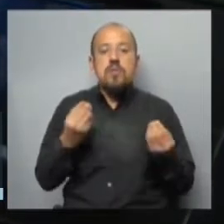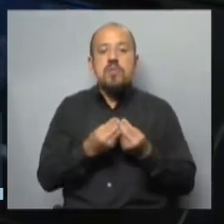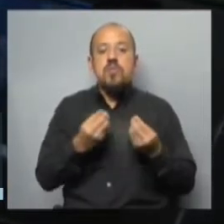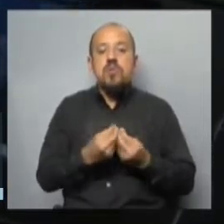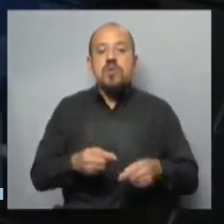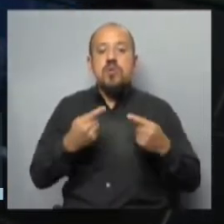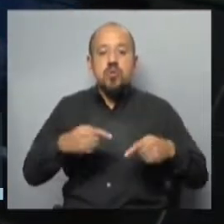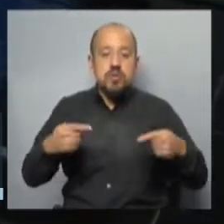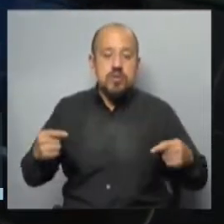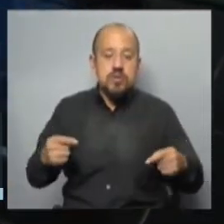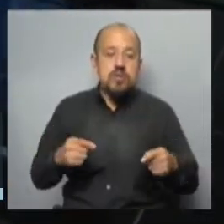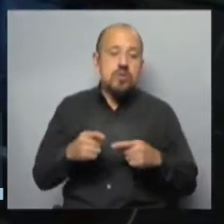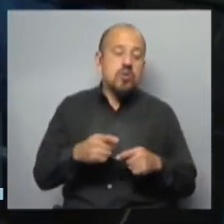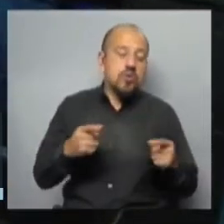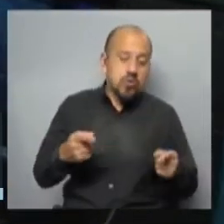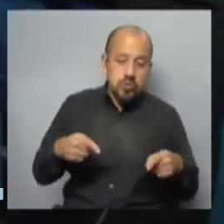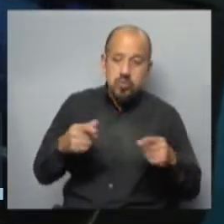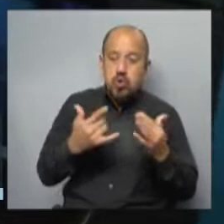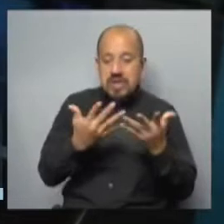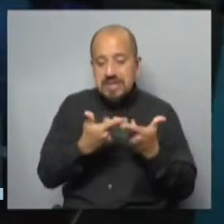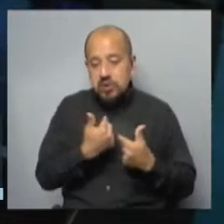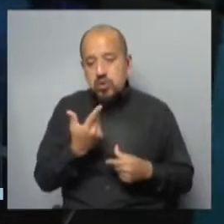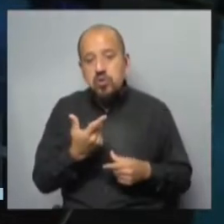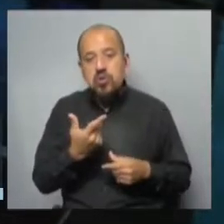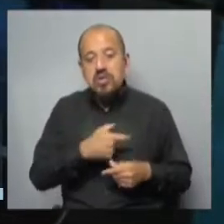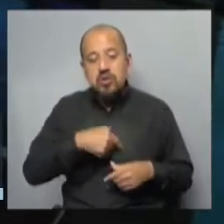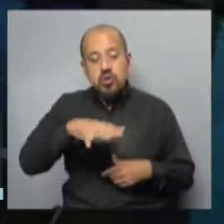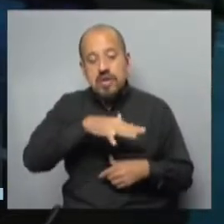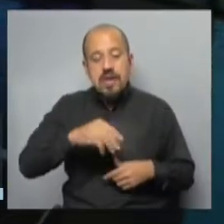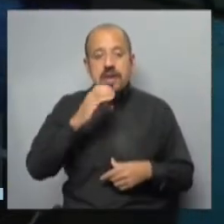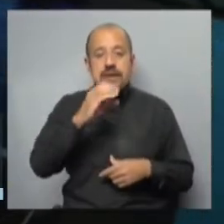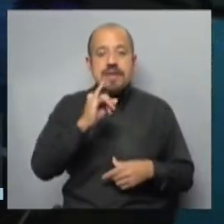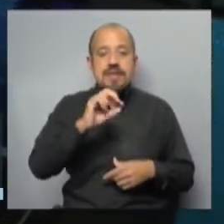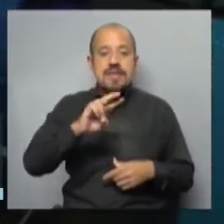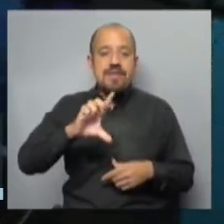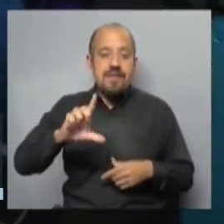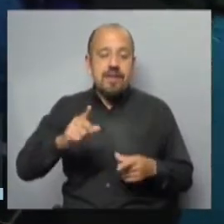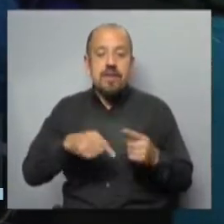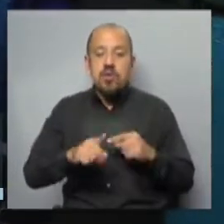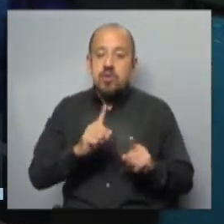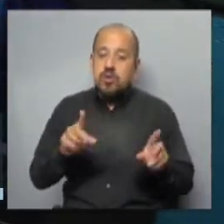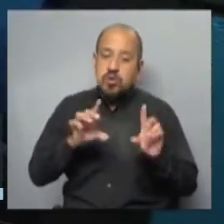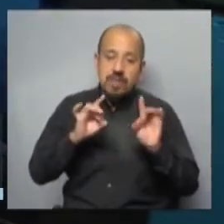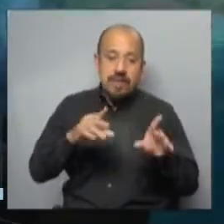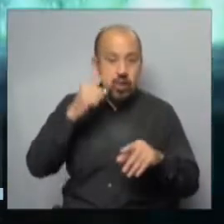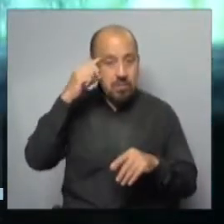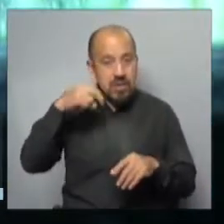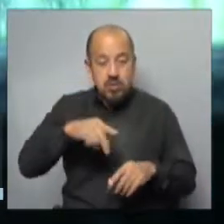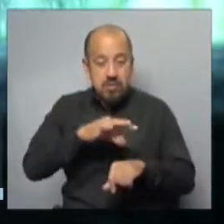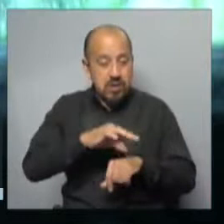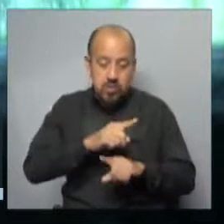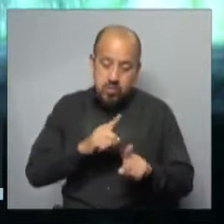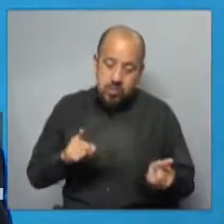hecho con sociedad civil lo cual no es menor porque no no vale sólo el punto de vista médico tienen que estar las familias